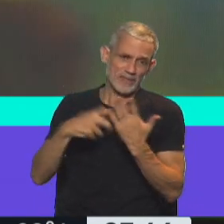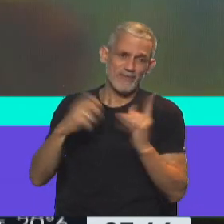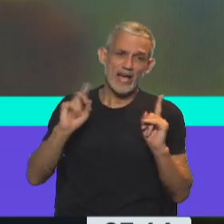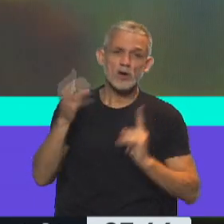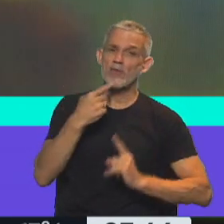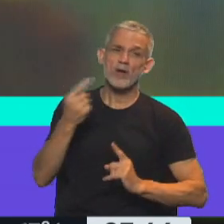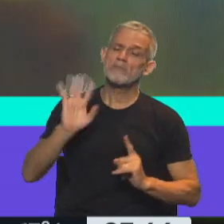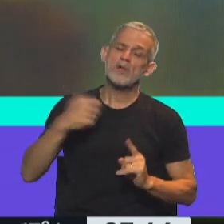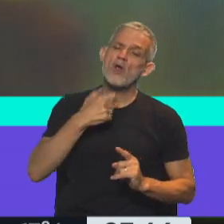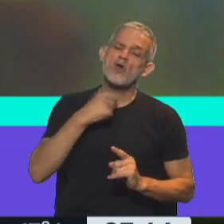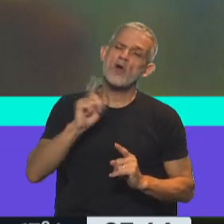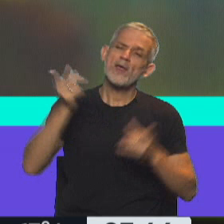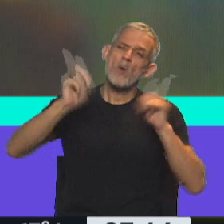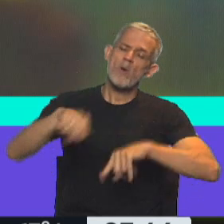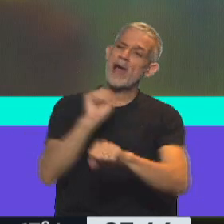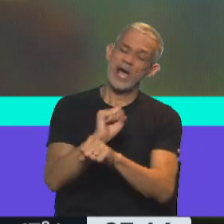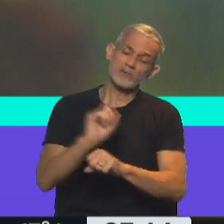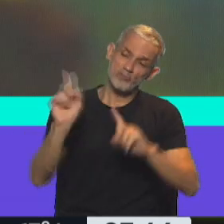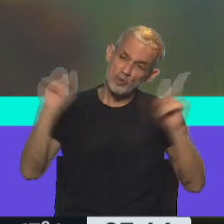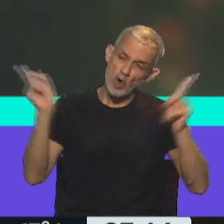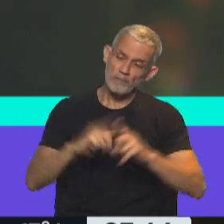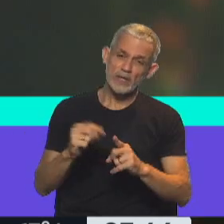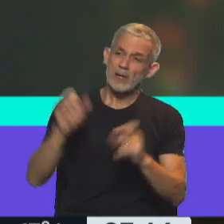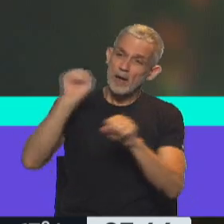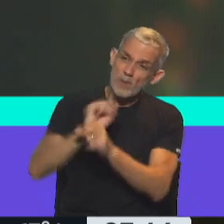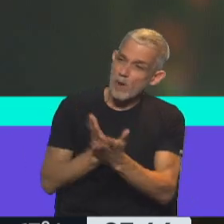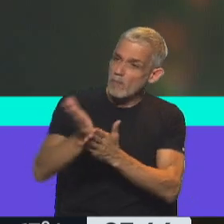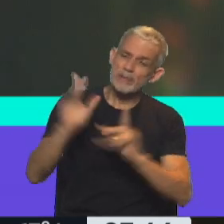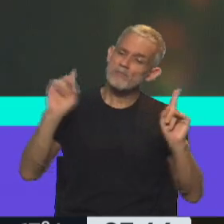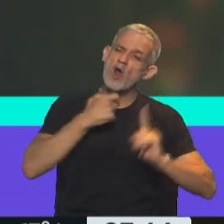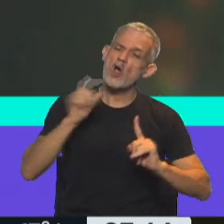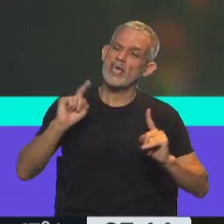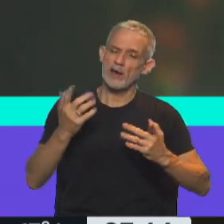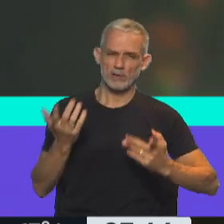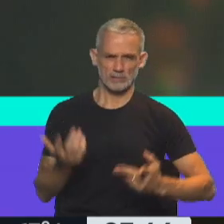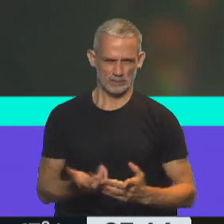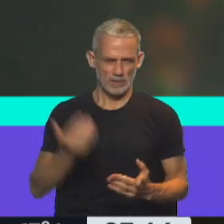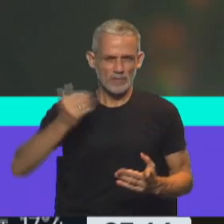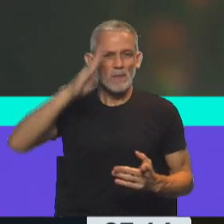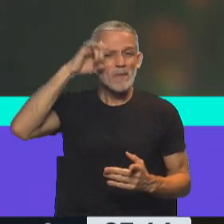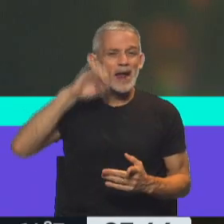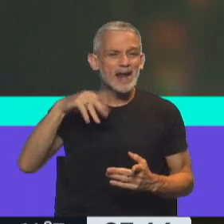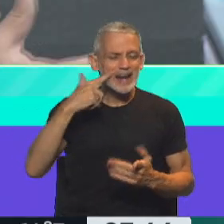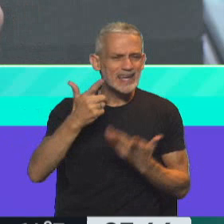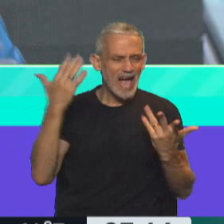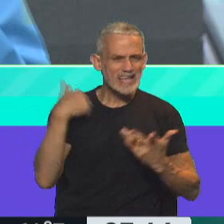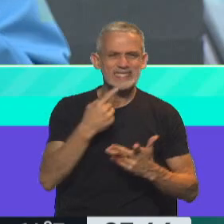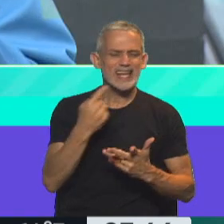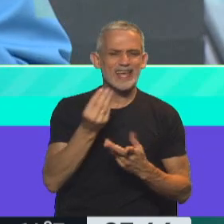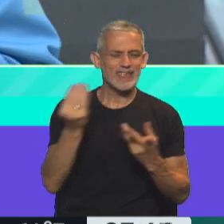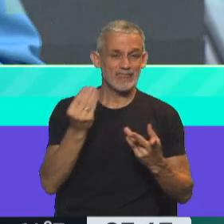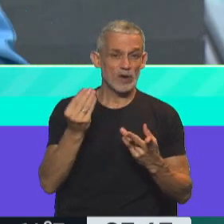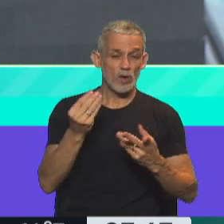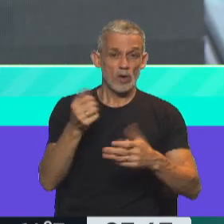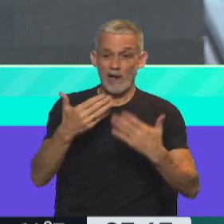le dijo: no quiero volver a la cárcel, no quiero prisión perpetua. Bueno, de hecho, Sergio Berni, ¿qué es lo que dijo ayer también? ¿Qué pasa con aquellos que salen de